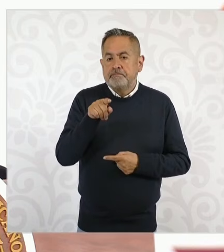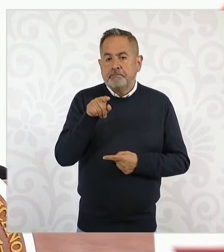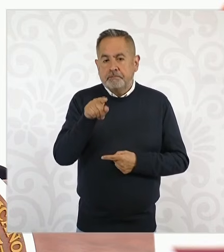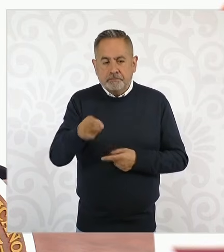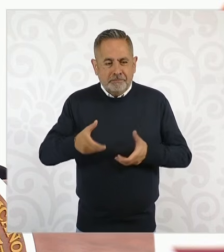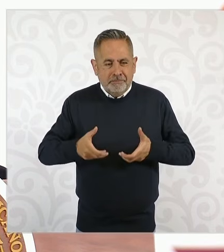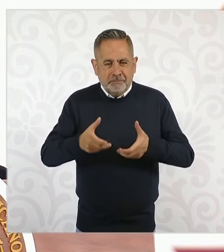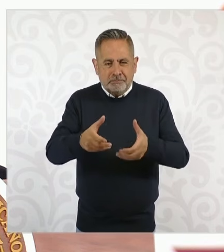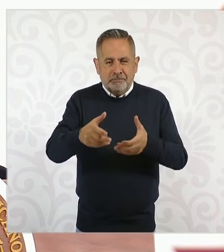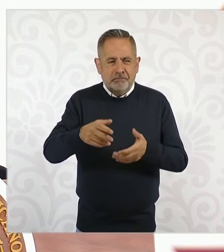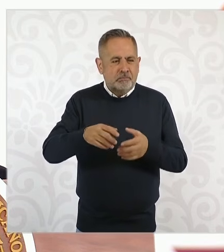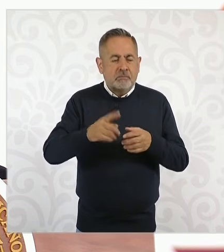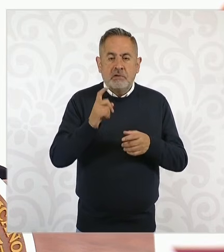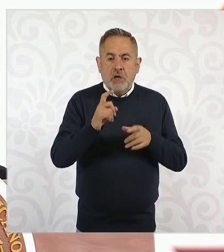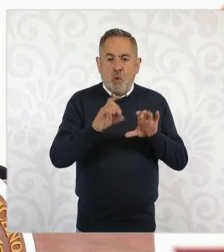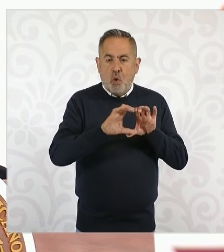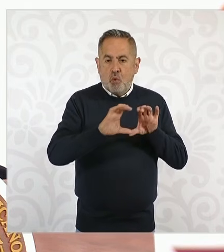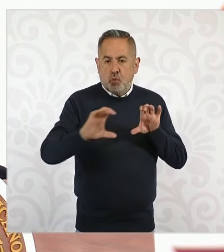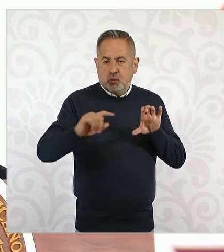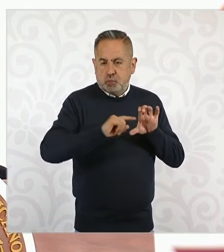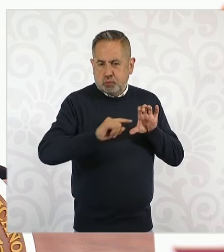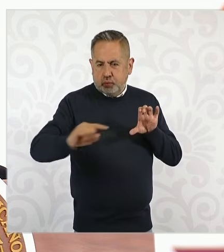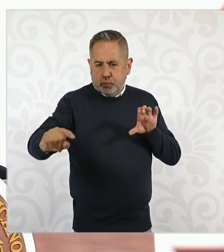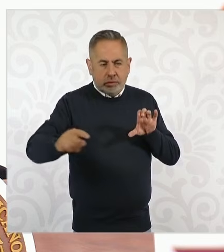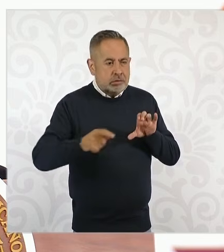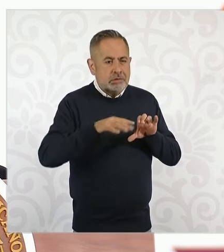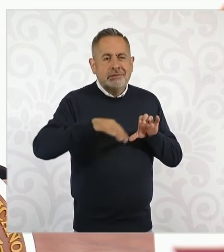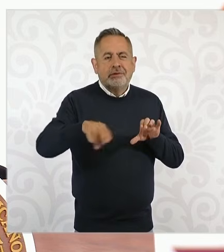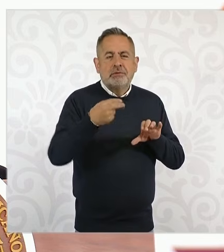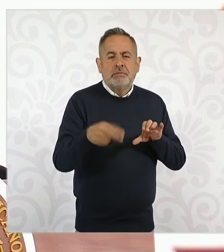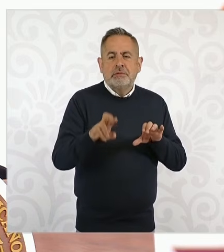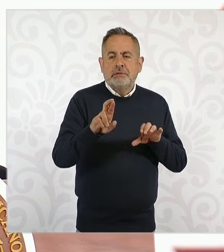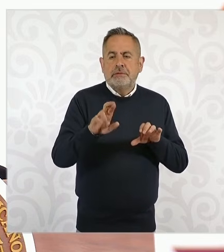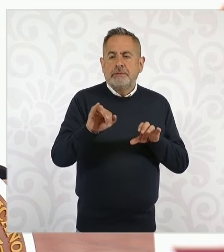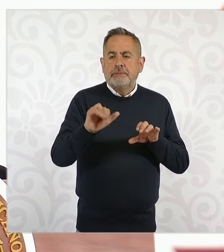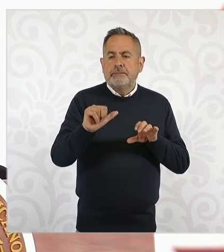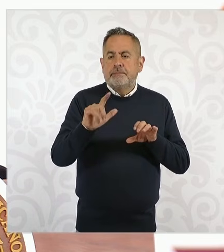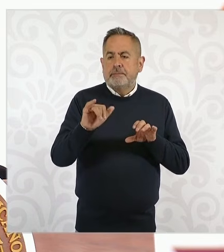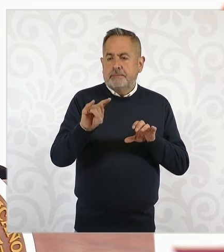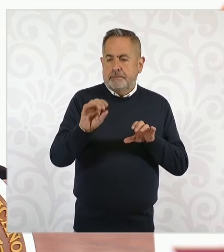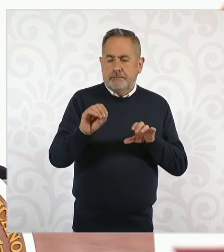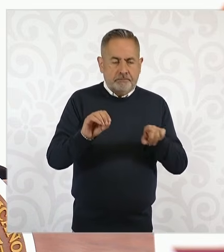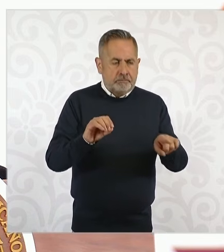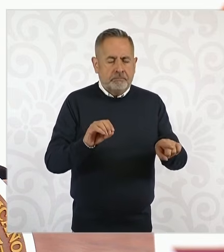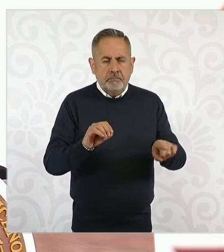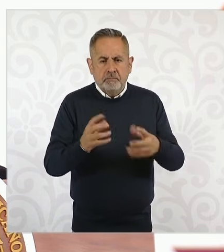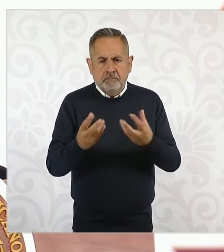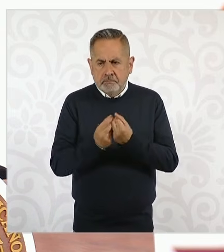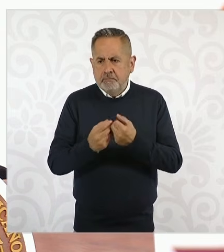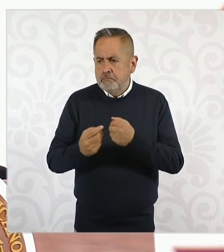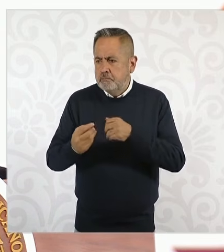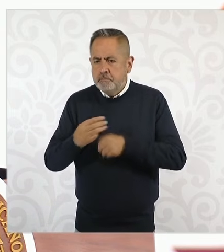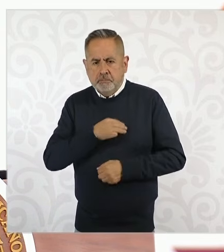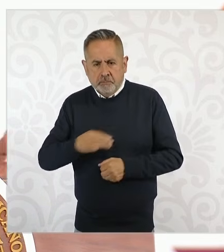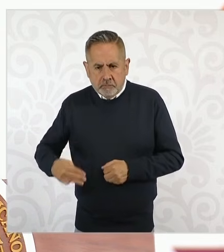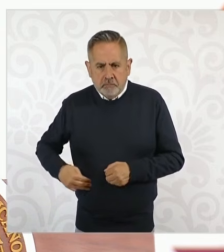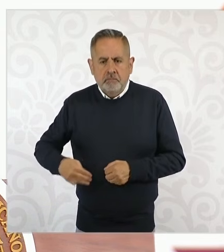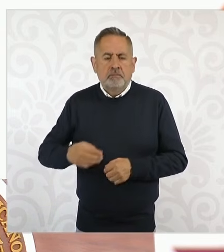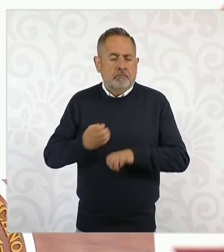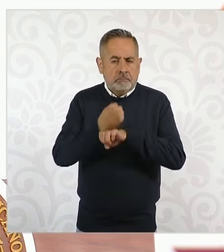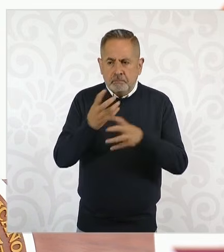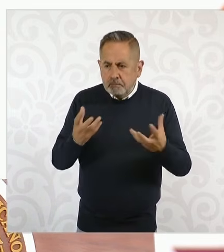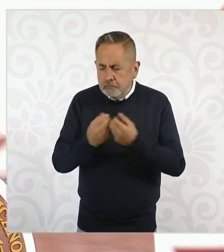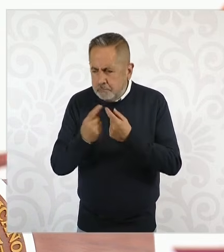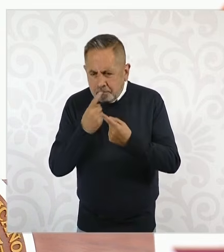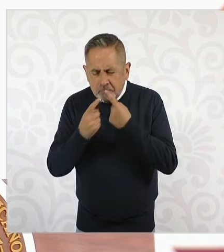acueducto, que es el acueducto del Realito. Hemos estado trabajando en mesas con el Estado y también con el municipio para determinar